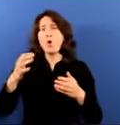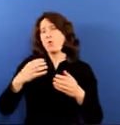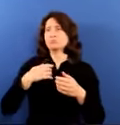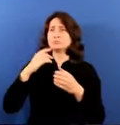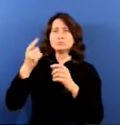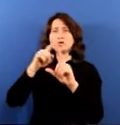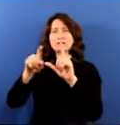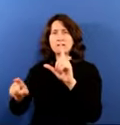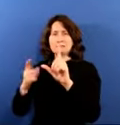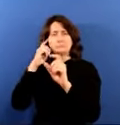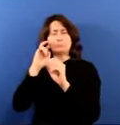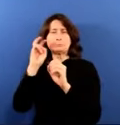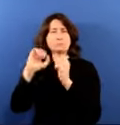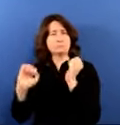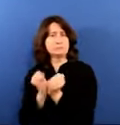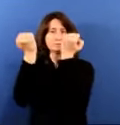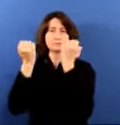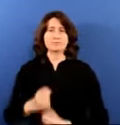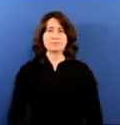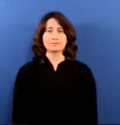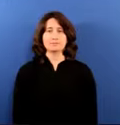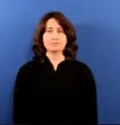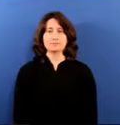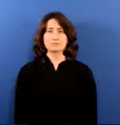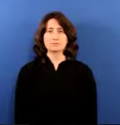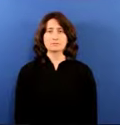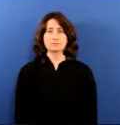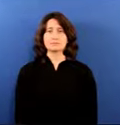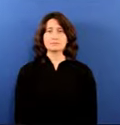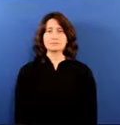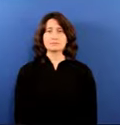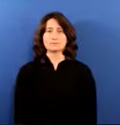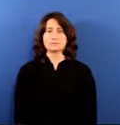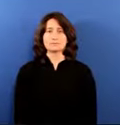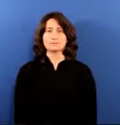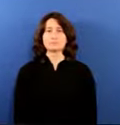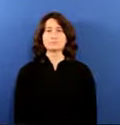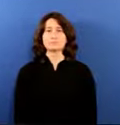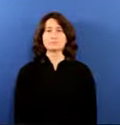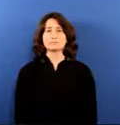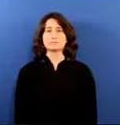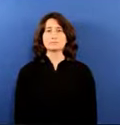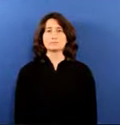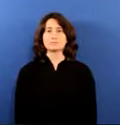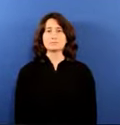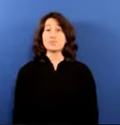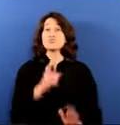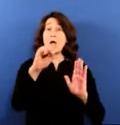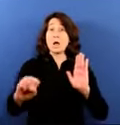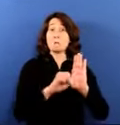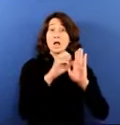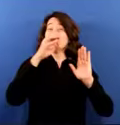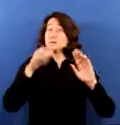2 de junio las principales agencias de publicidad y comunicación de habla hispana. La Diputación Foral de Vizcaya y el Ayuntamiento de